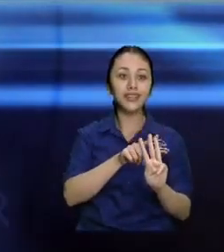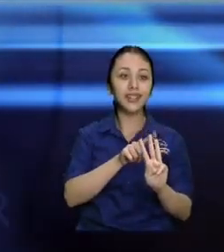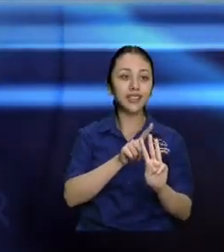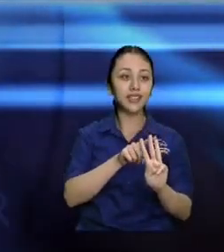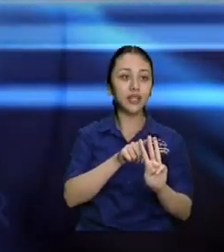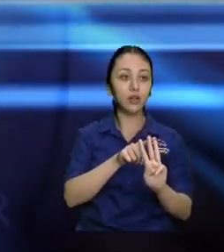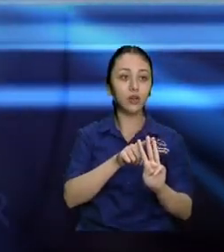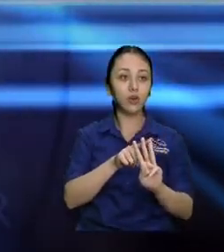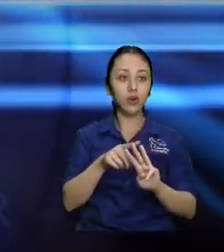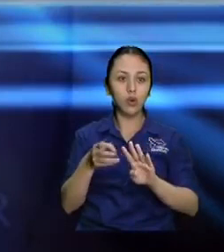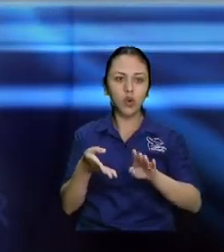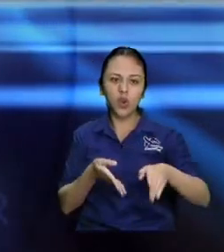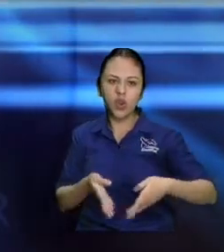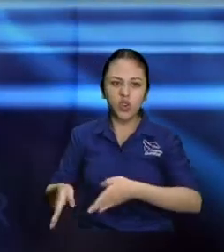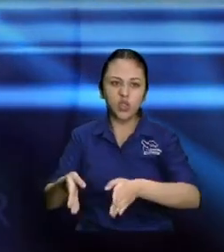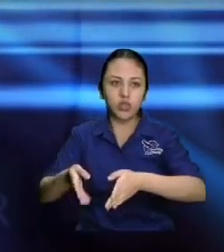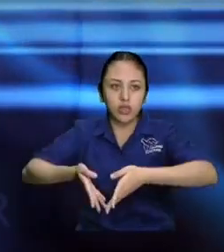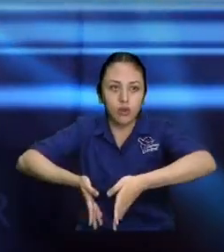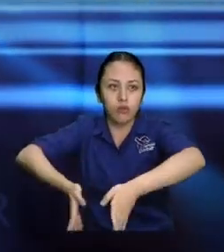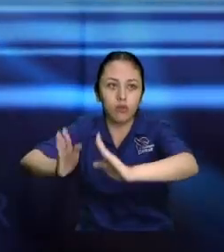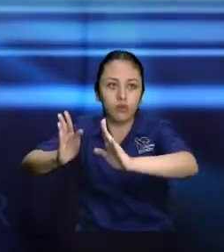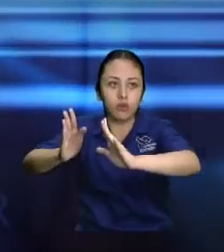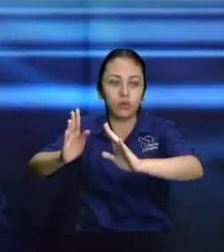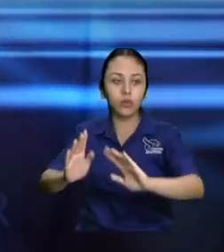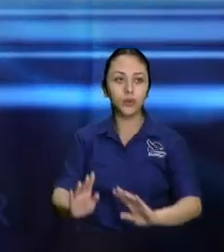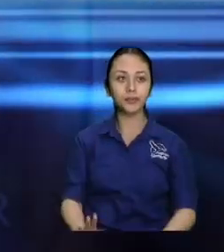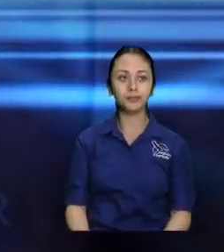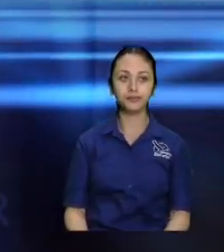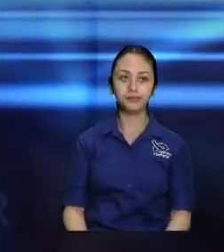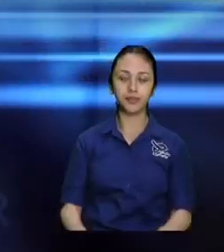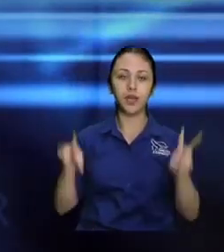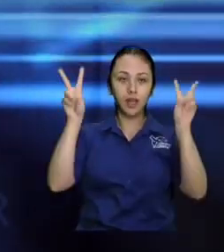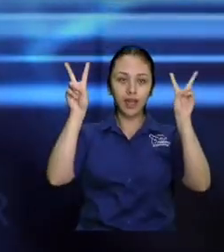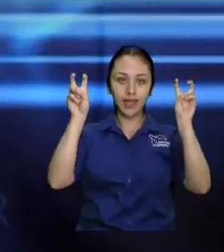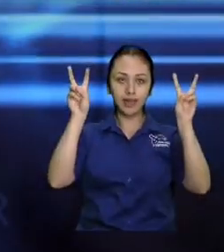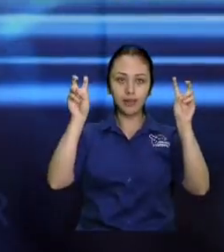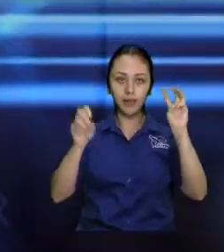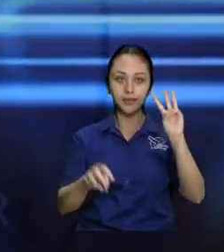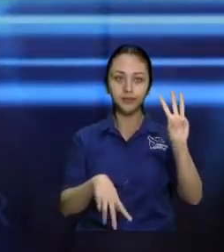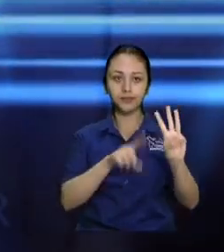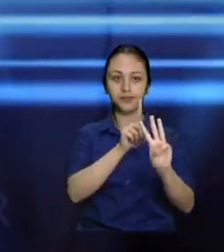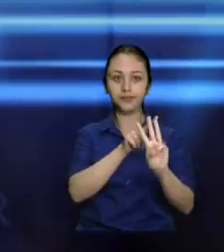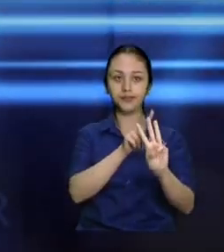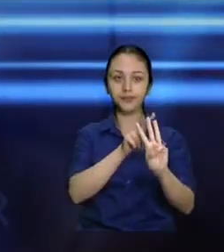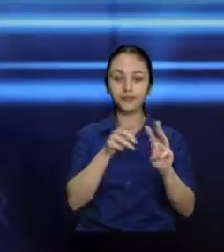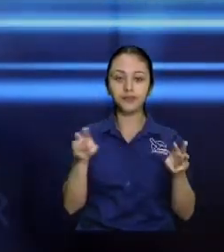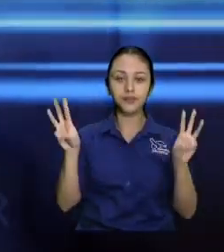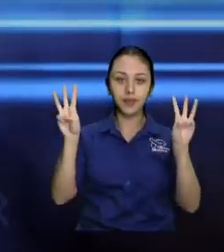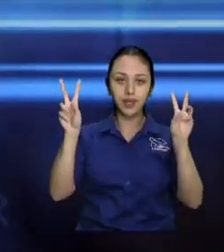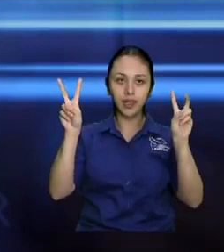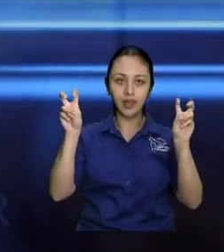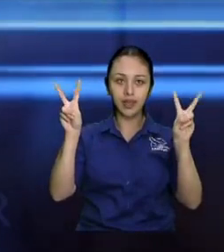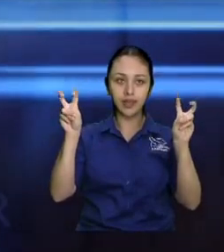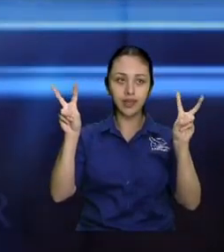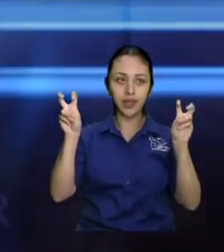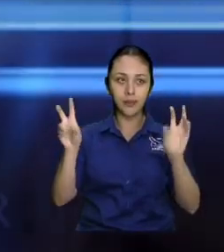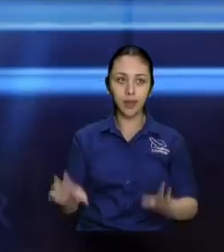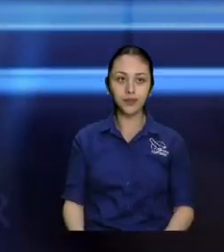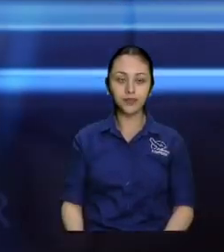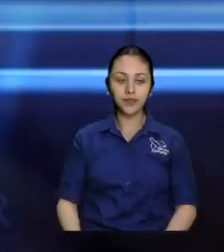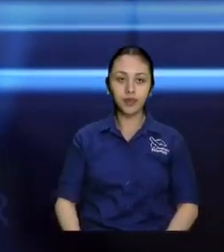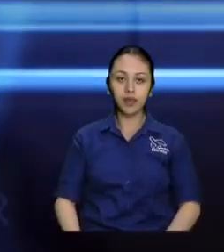predique, pastor. Bueno, ahí va pues, enderezando el lugar. Dos versículos nada más,